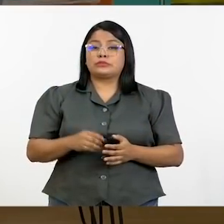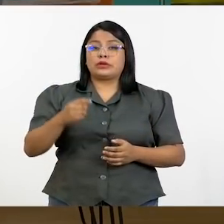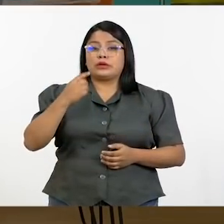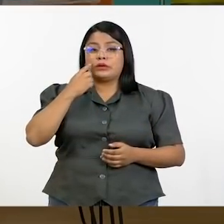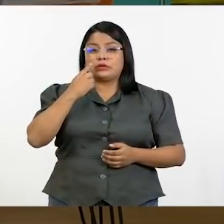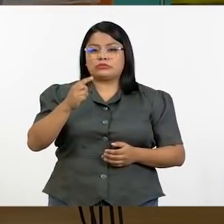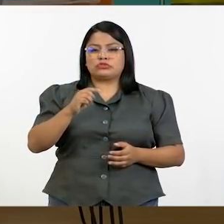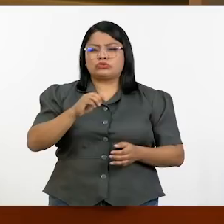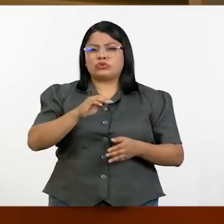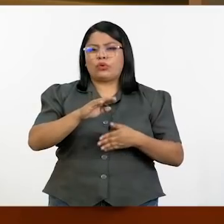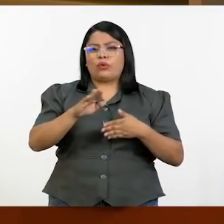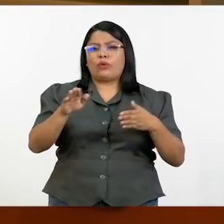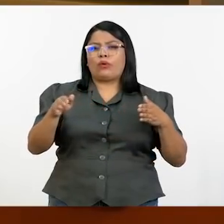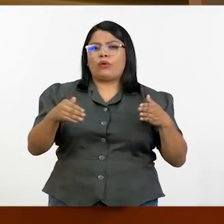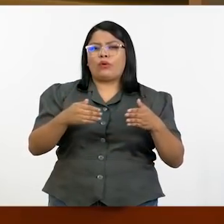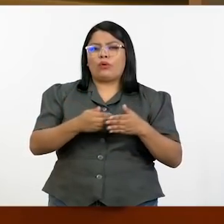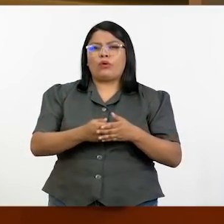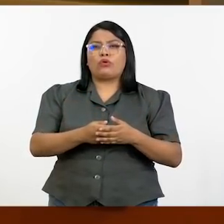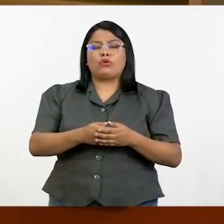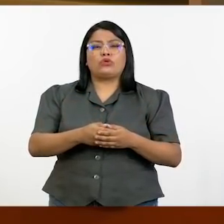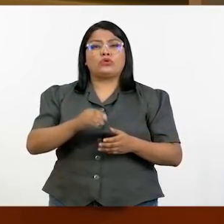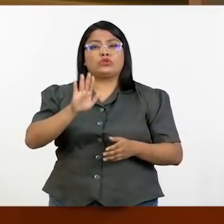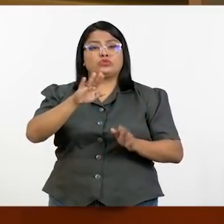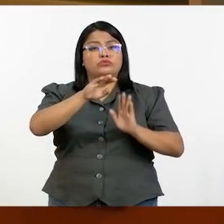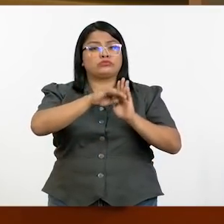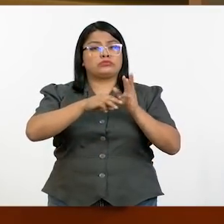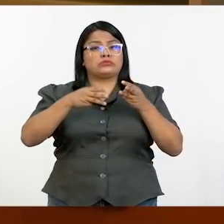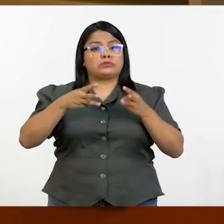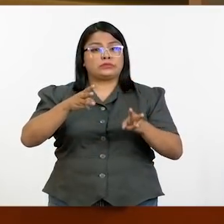todo lo relacionado al apartado de Conozca